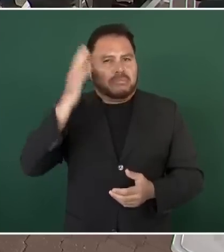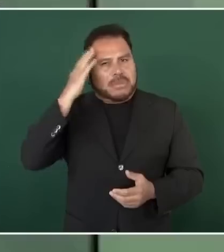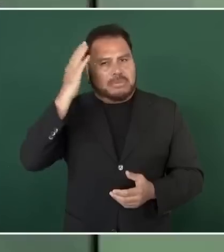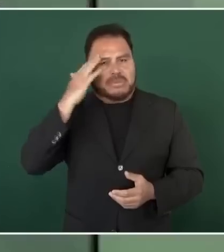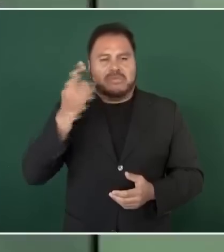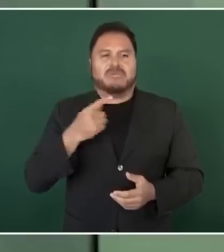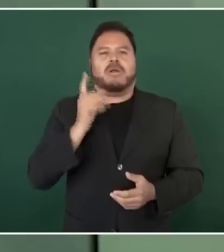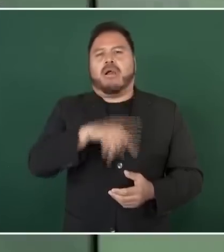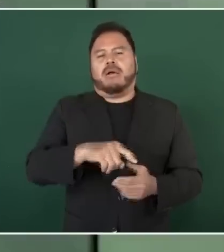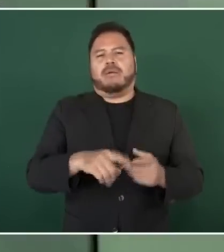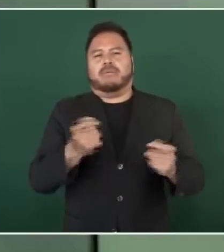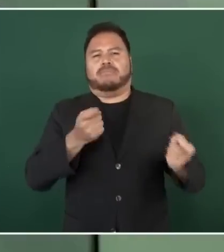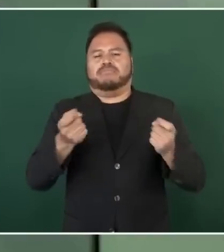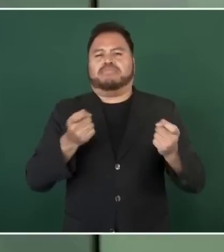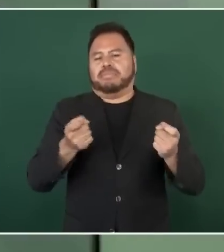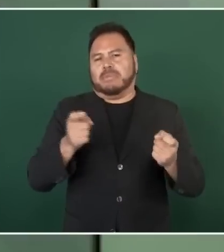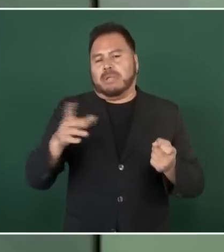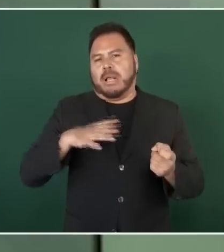dictadura,